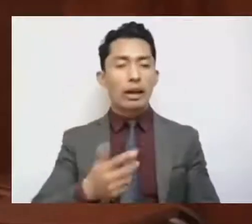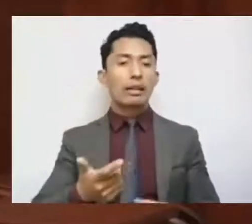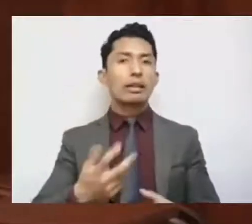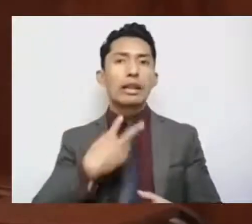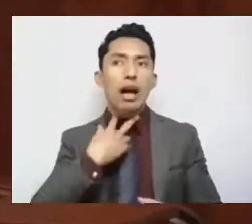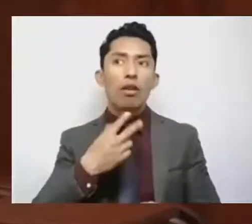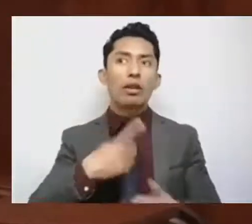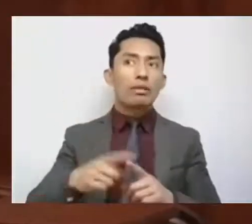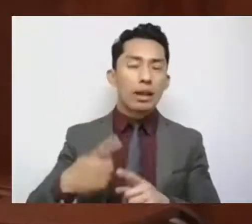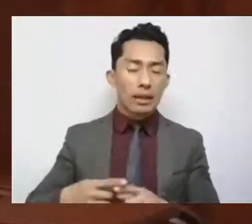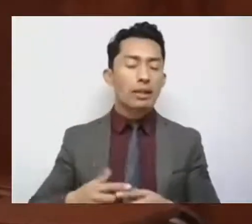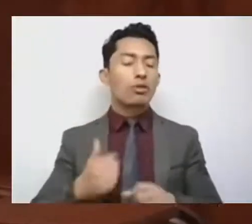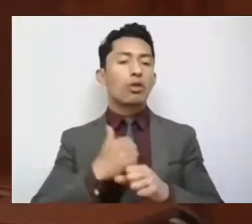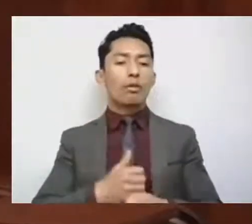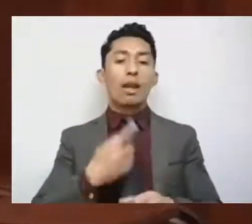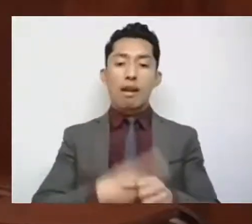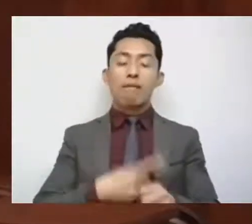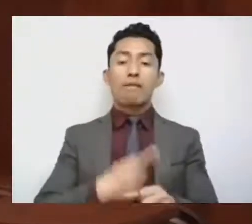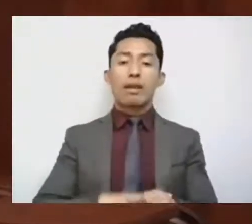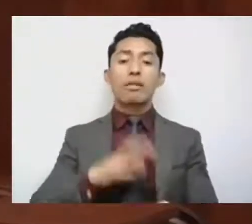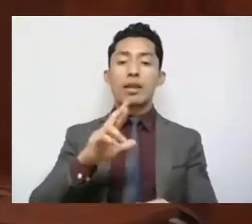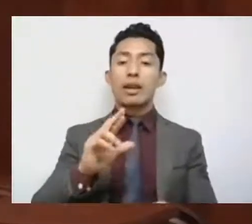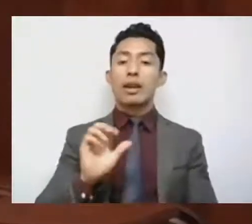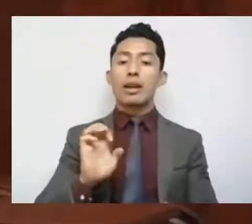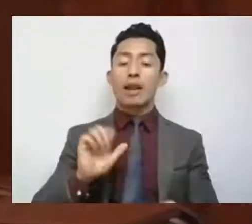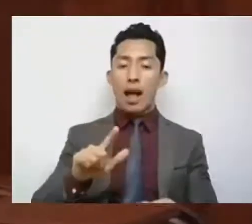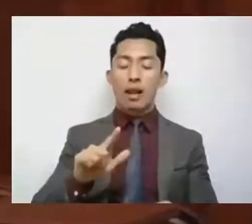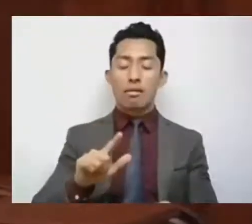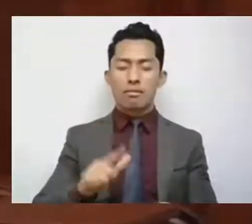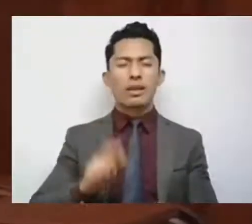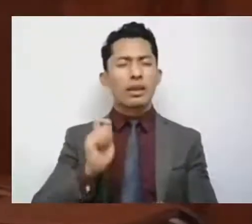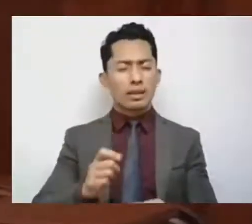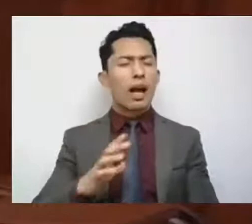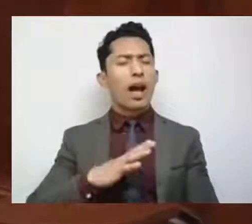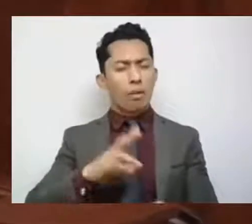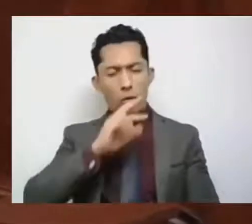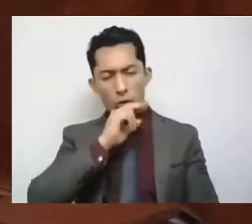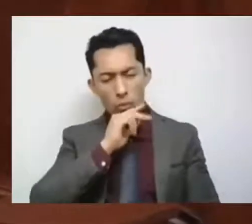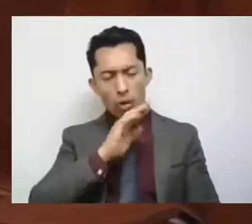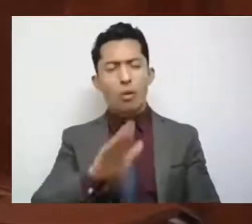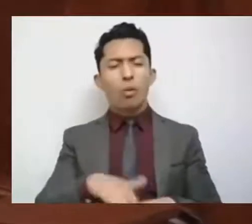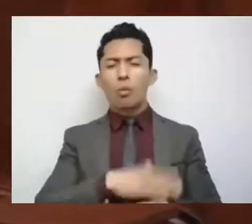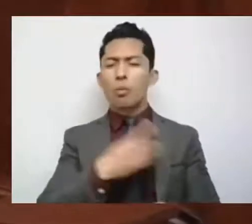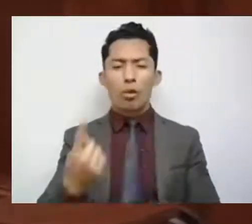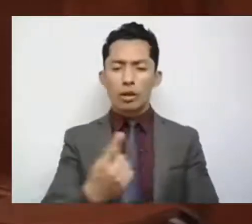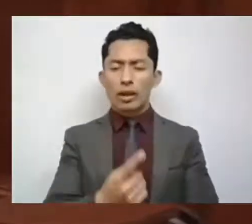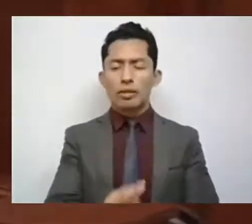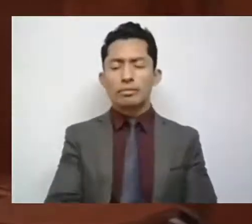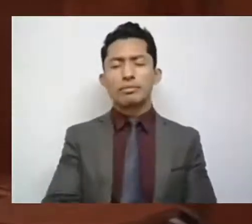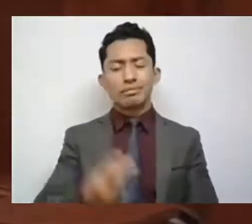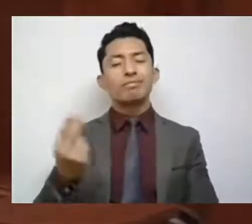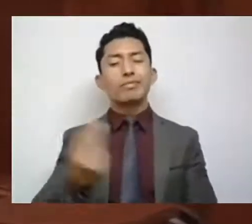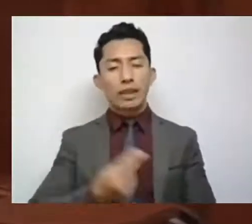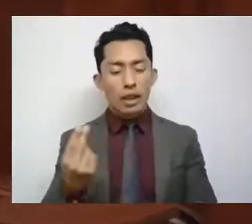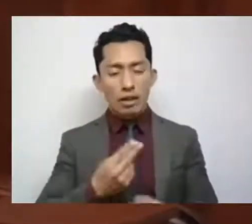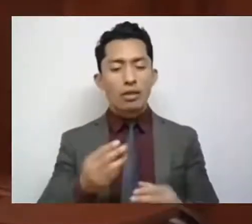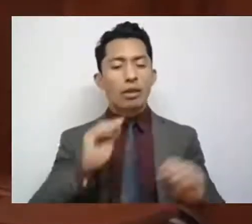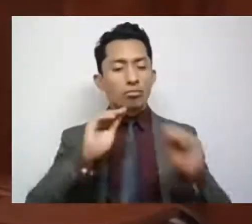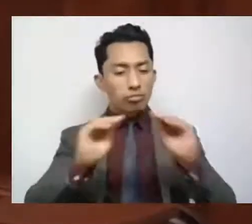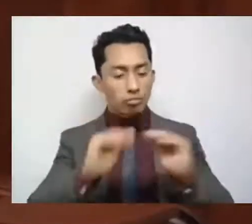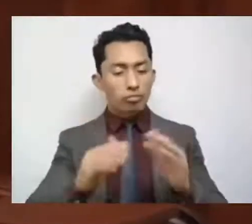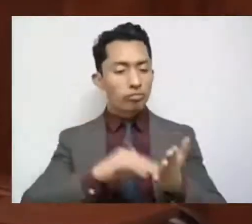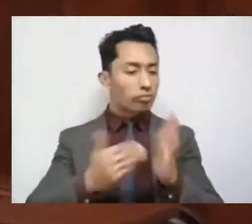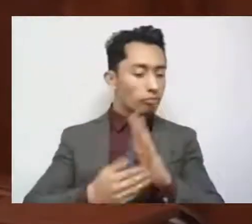La enfermedad renal crónica es de particular preocupación, lo que hace necesario diseñar estrategias que